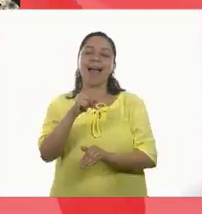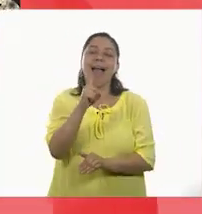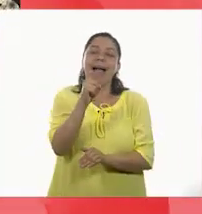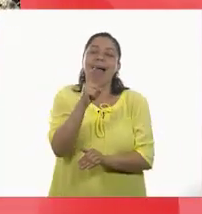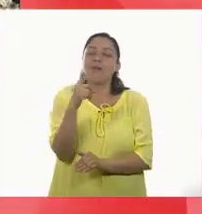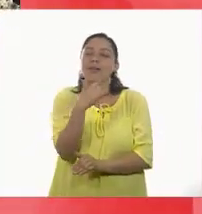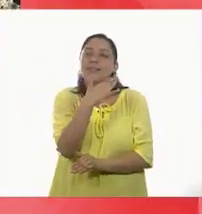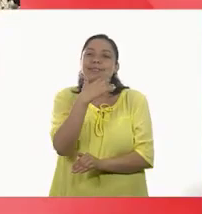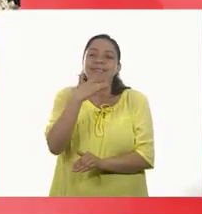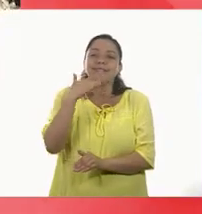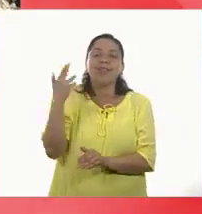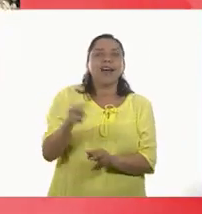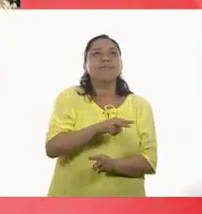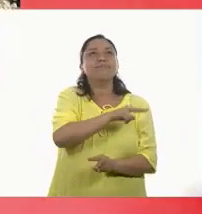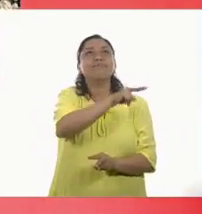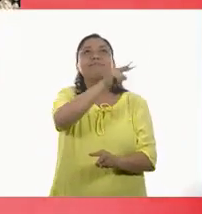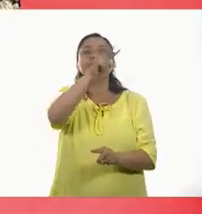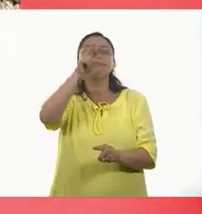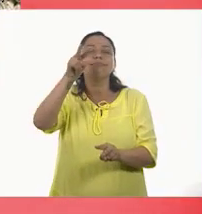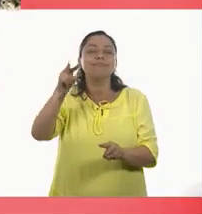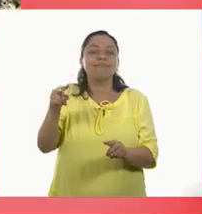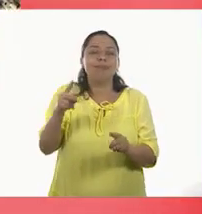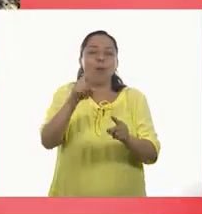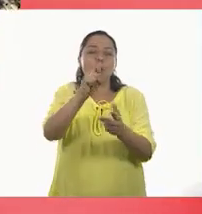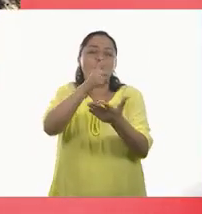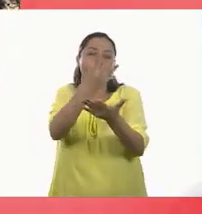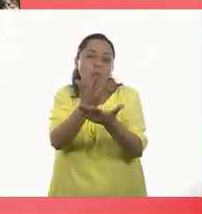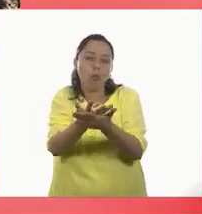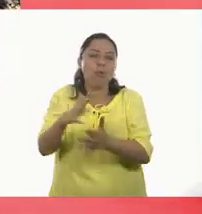admirar el trópico húmedo en su esplendor.